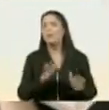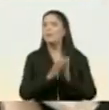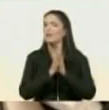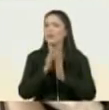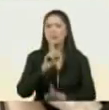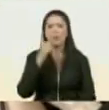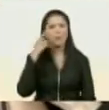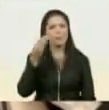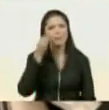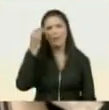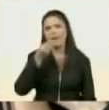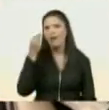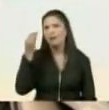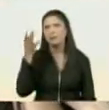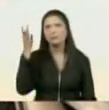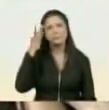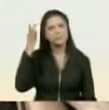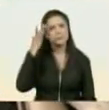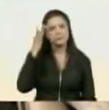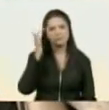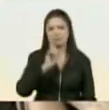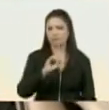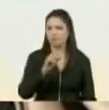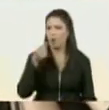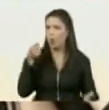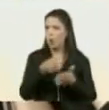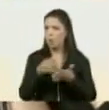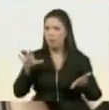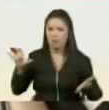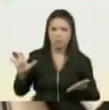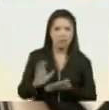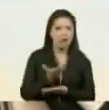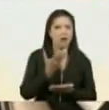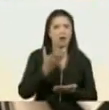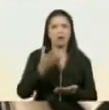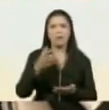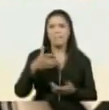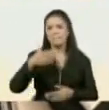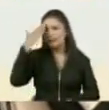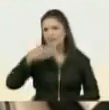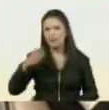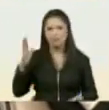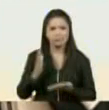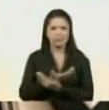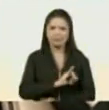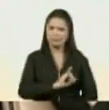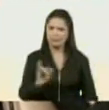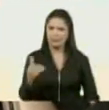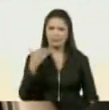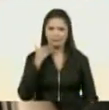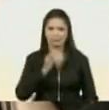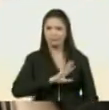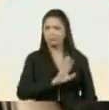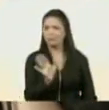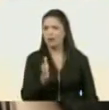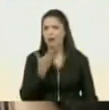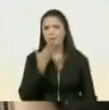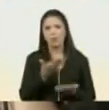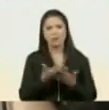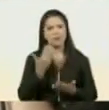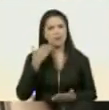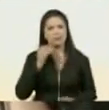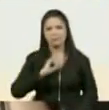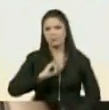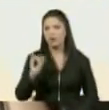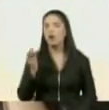pensando en pajaritos preñados de golpes de Estado, de golpes militares. Ya salió derrotada la propuesta de la violencia. Vuelvan al